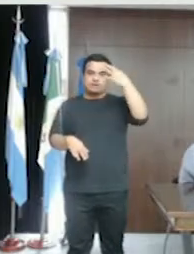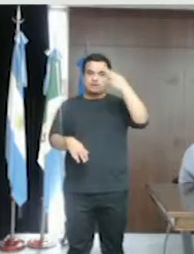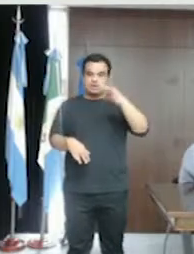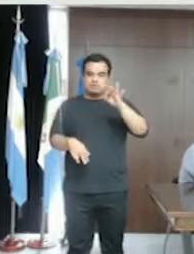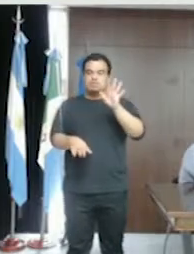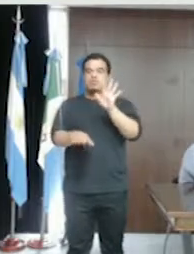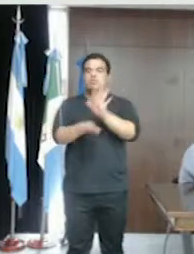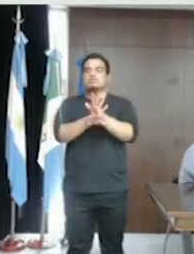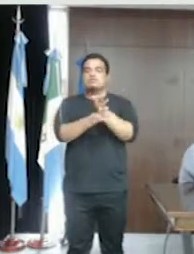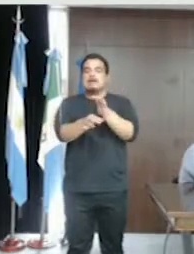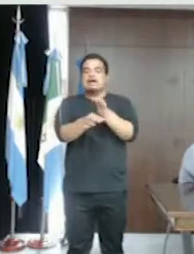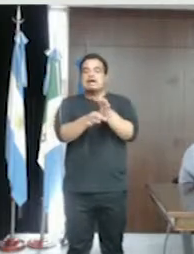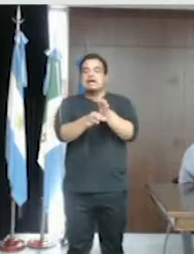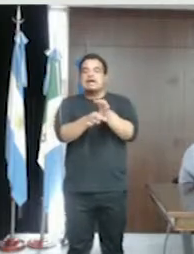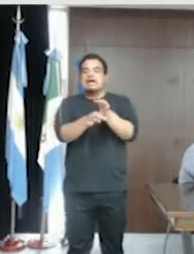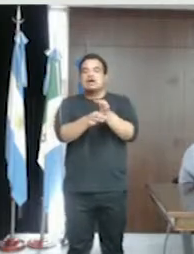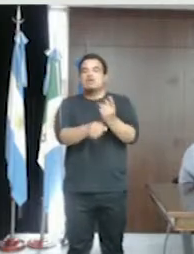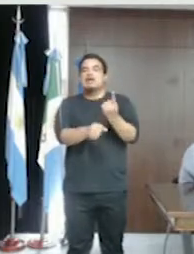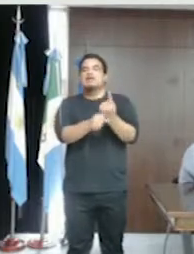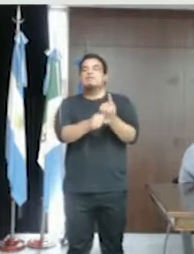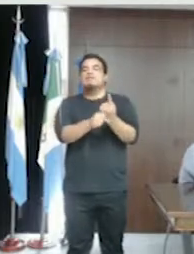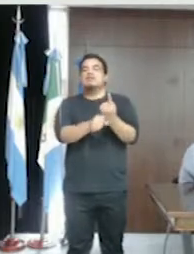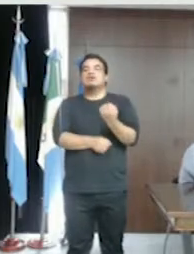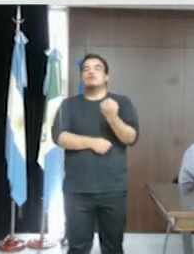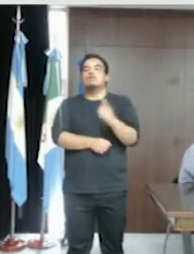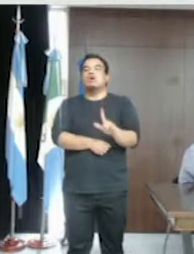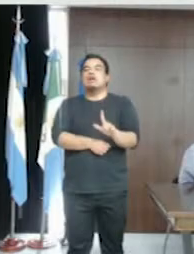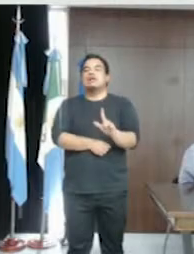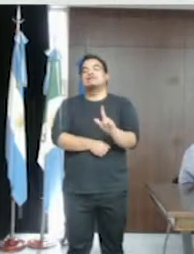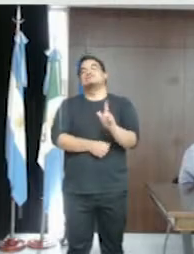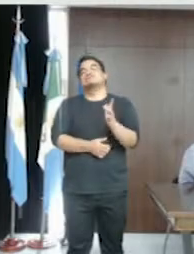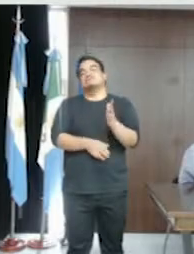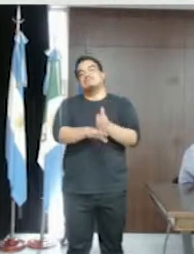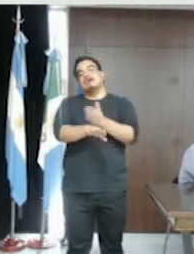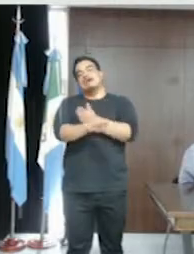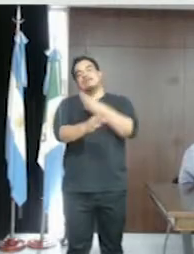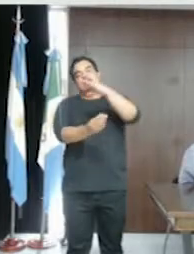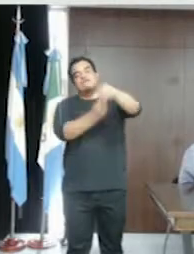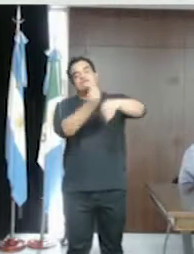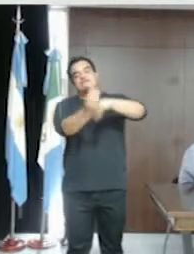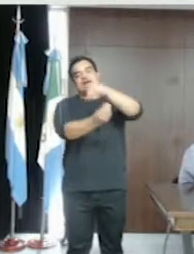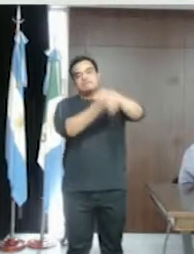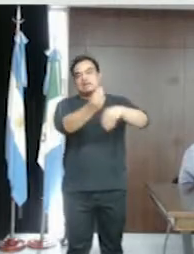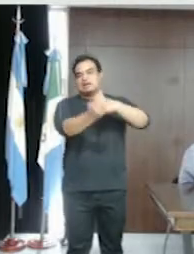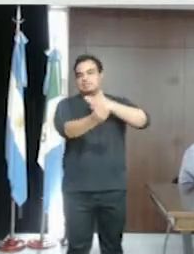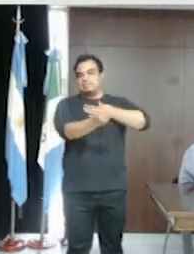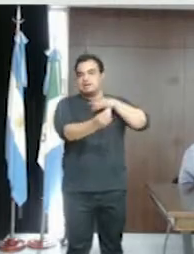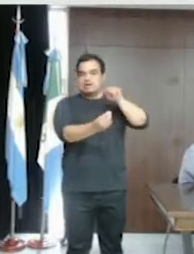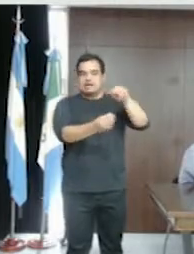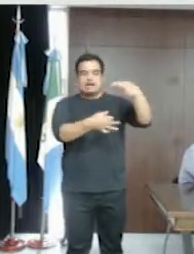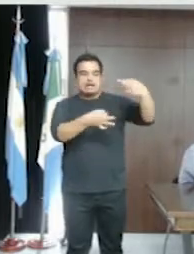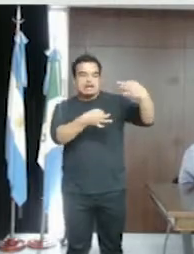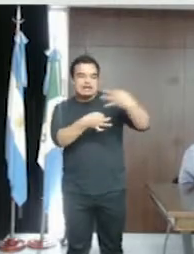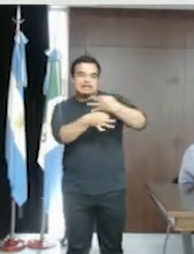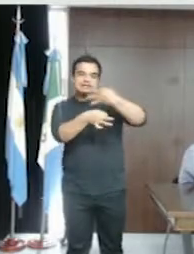¿cuál fue? Como bien dice ahí, fue mi familia. Es esta historia de vida